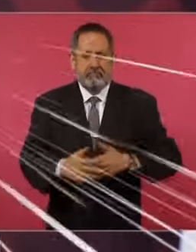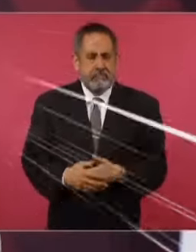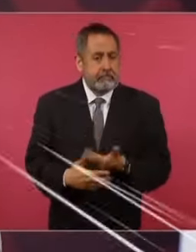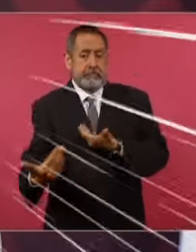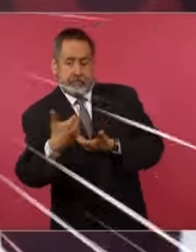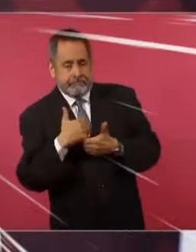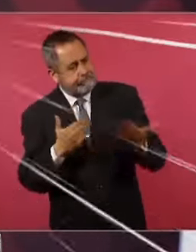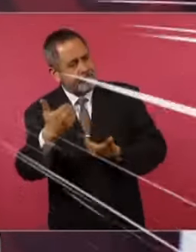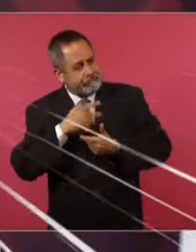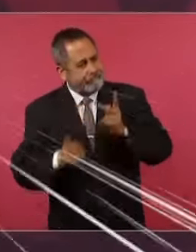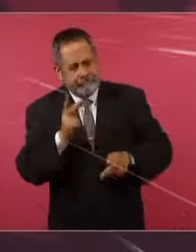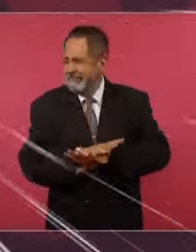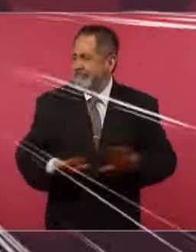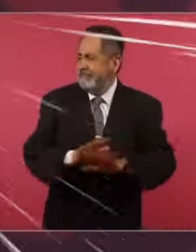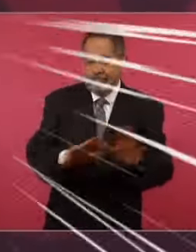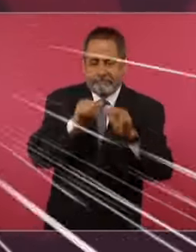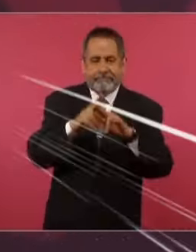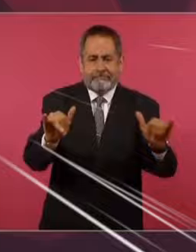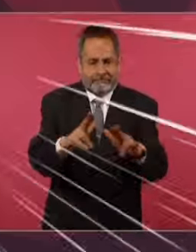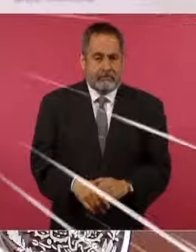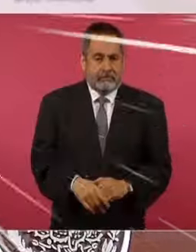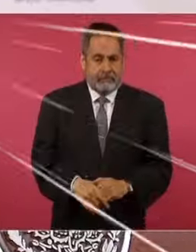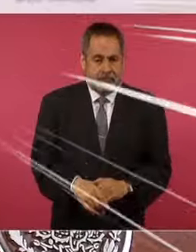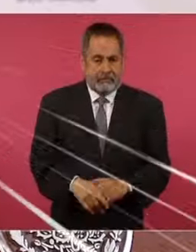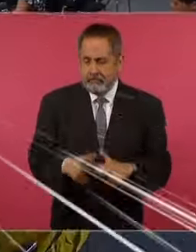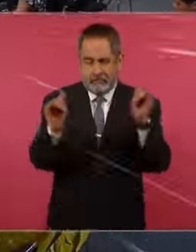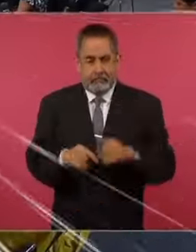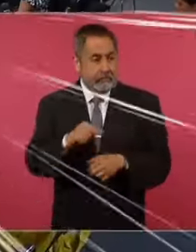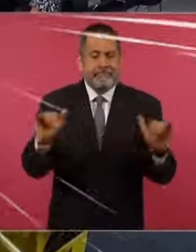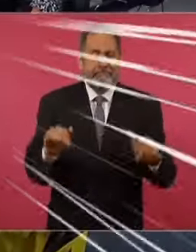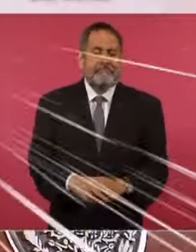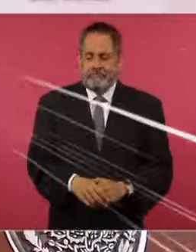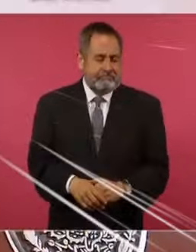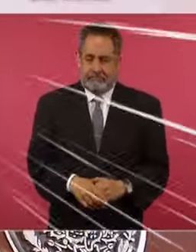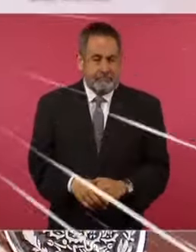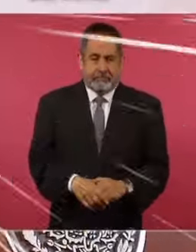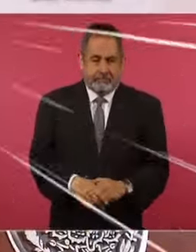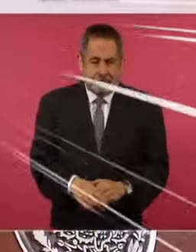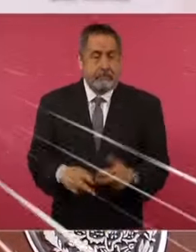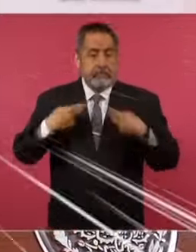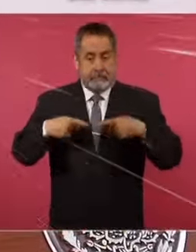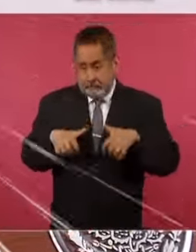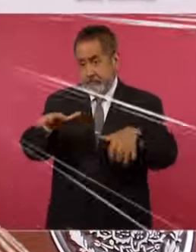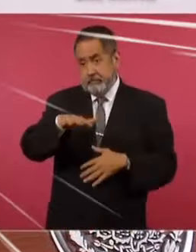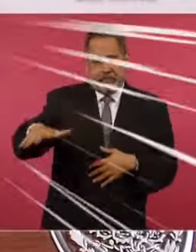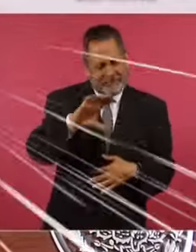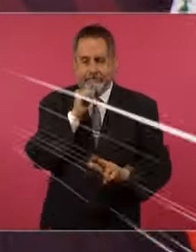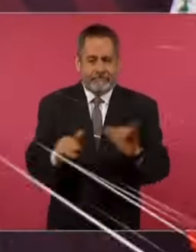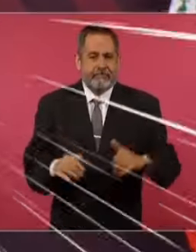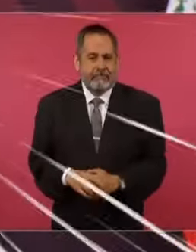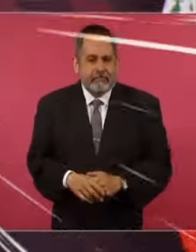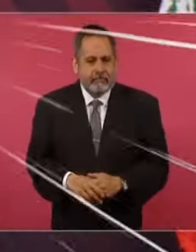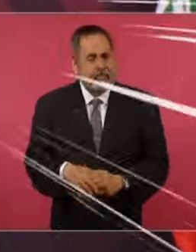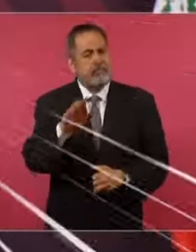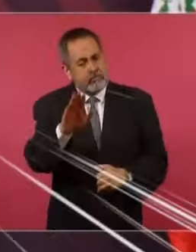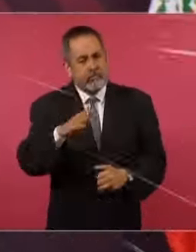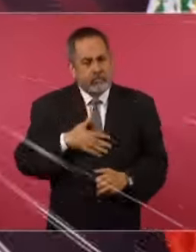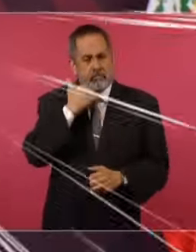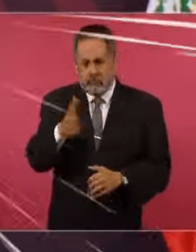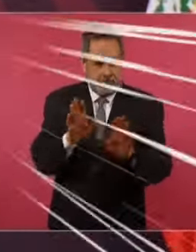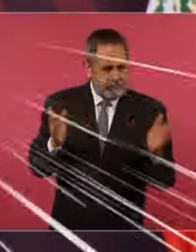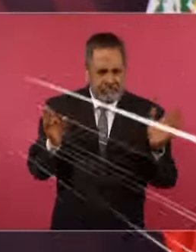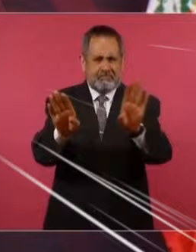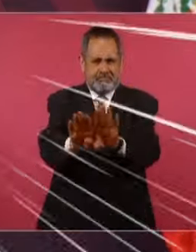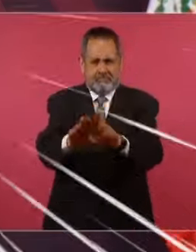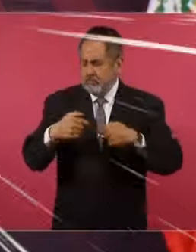recibir a nadie menos a políticos pero tampoco a la gente del pueblo a la que quiero mucho también